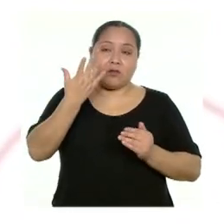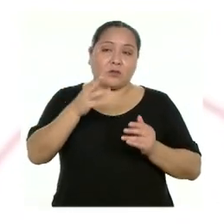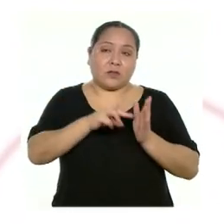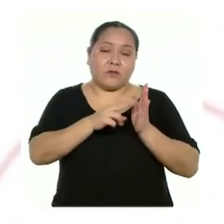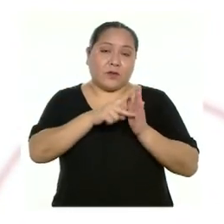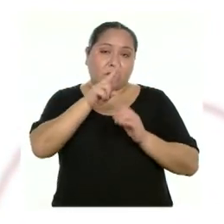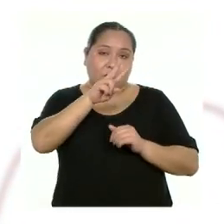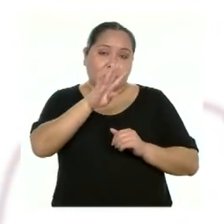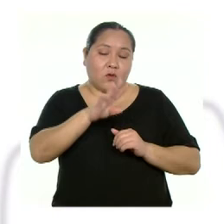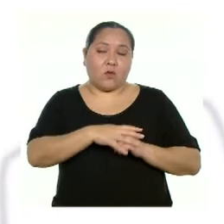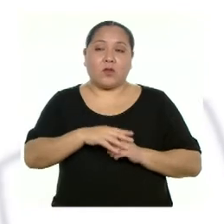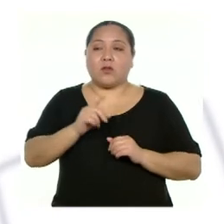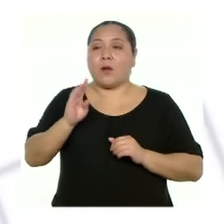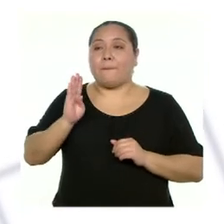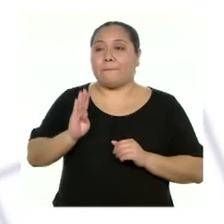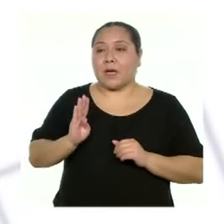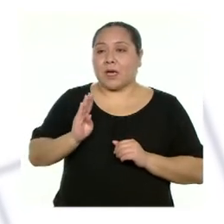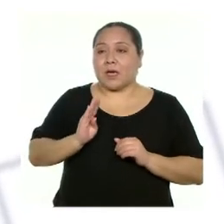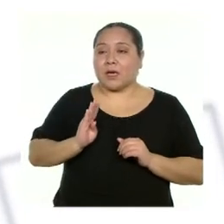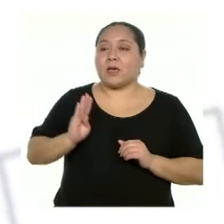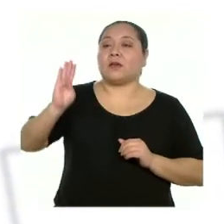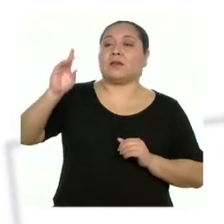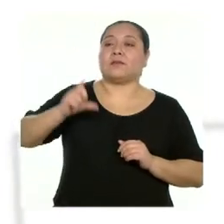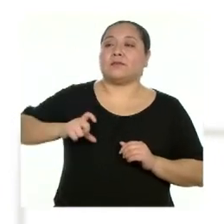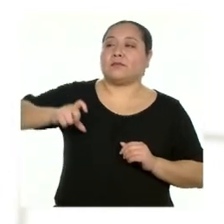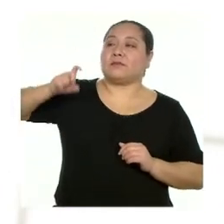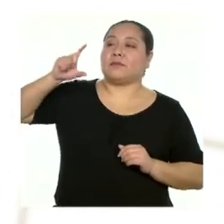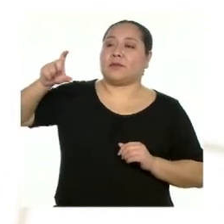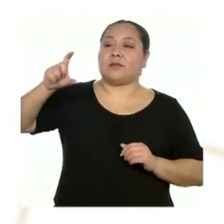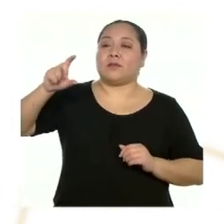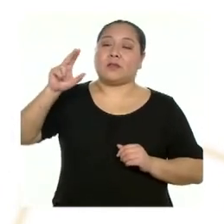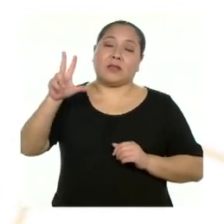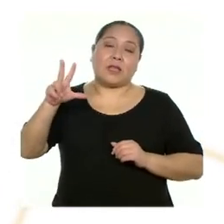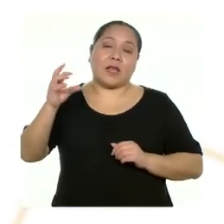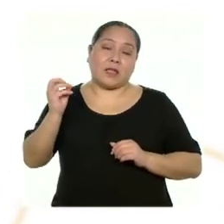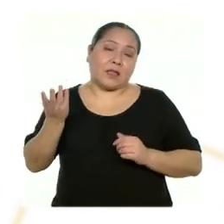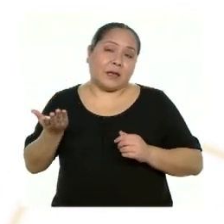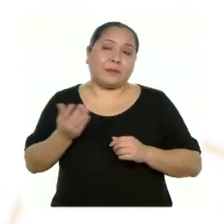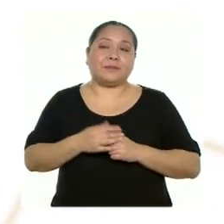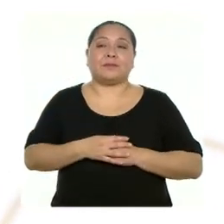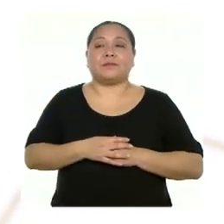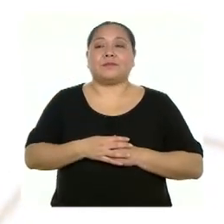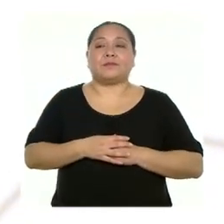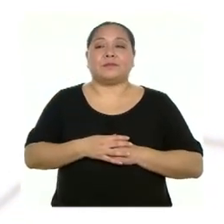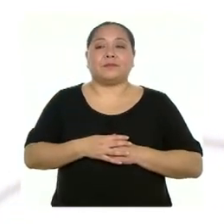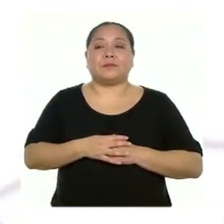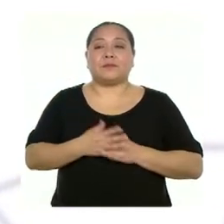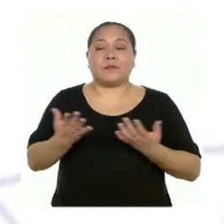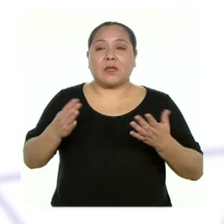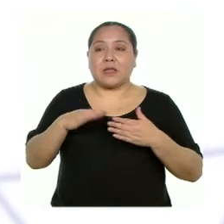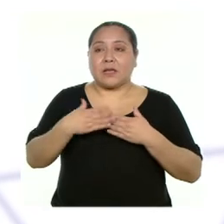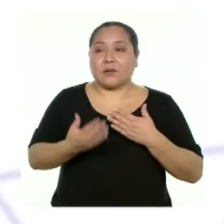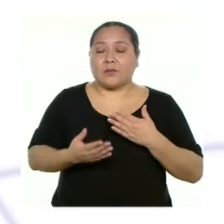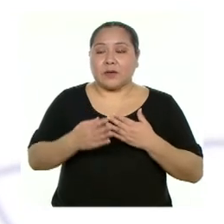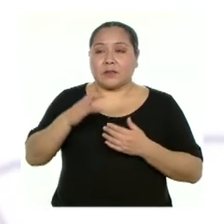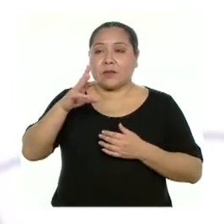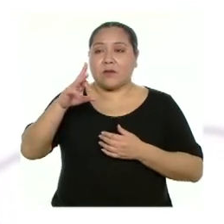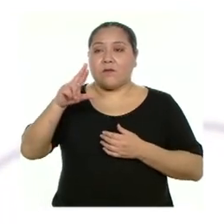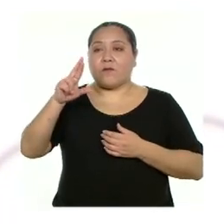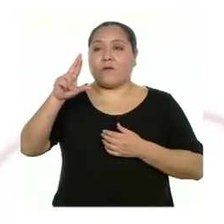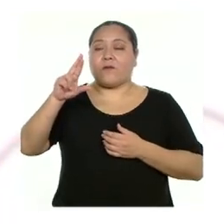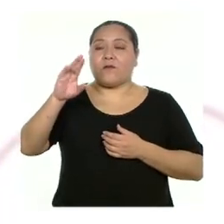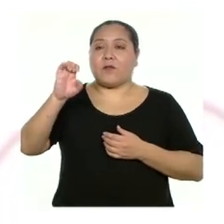B es el extremo mayor del intervalo mediano, que es 30. Luego tenemos las frecuencias